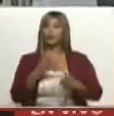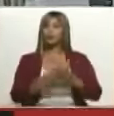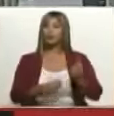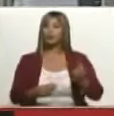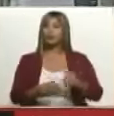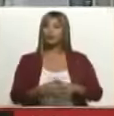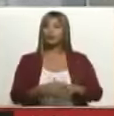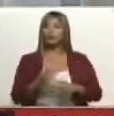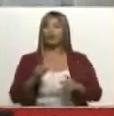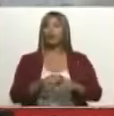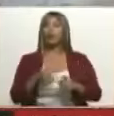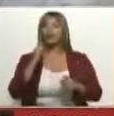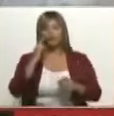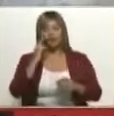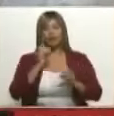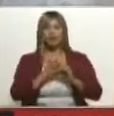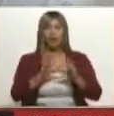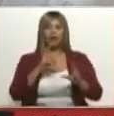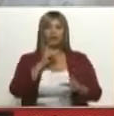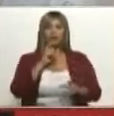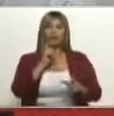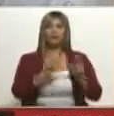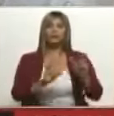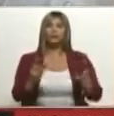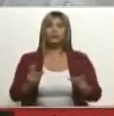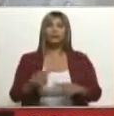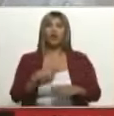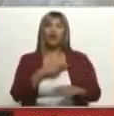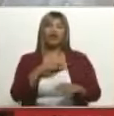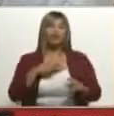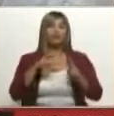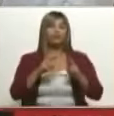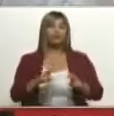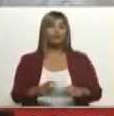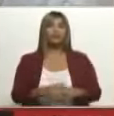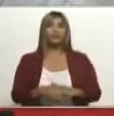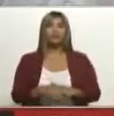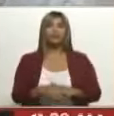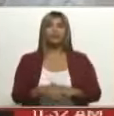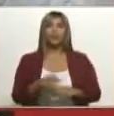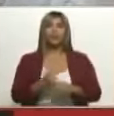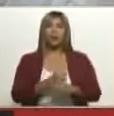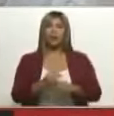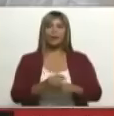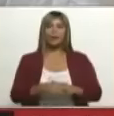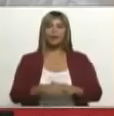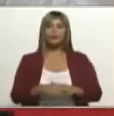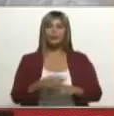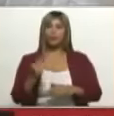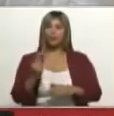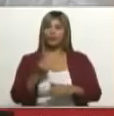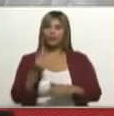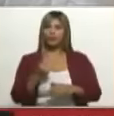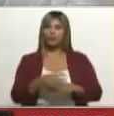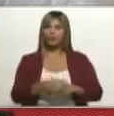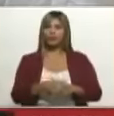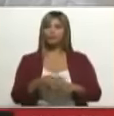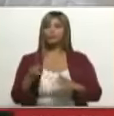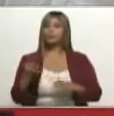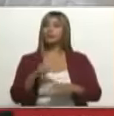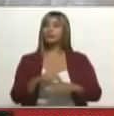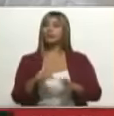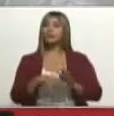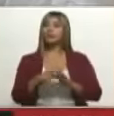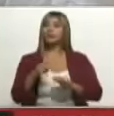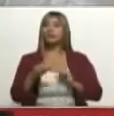estén prófugos, que sabemos claramente quiénes son y lo estamos, bueno, vamos allí trabajando. No solamente a nivel nacional, a